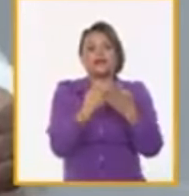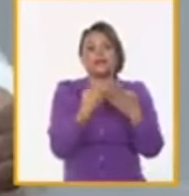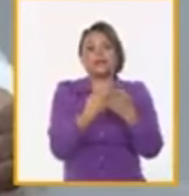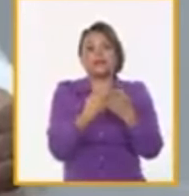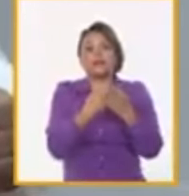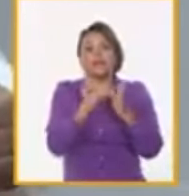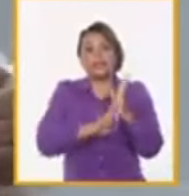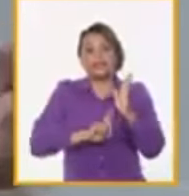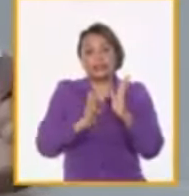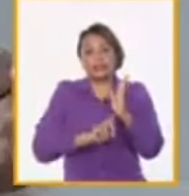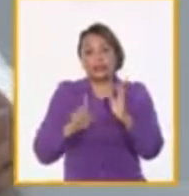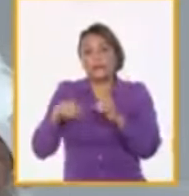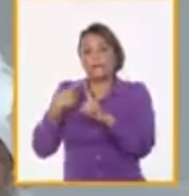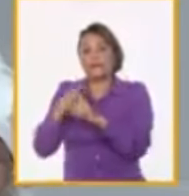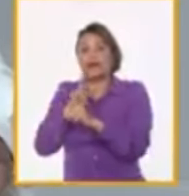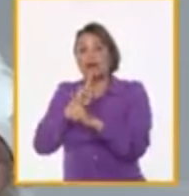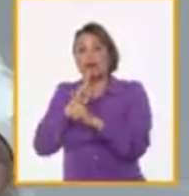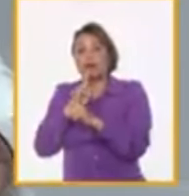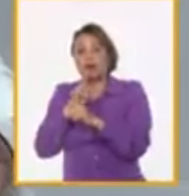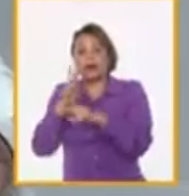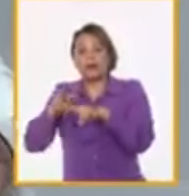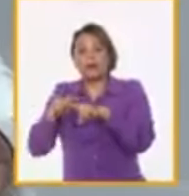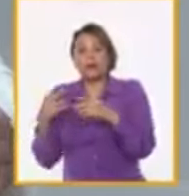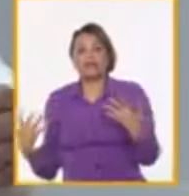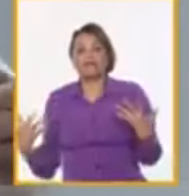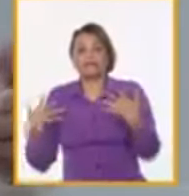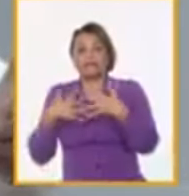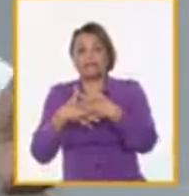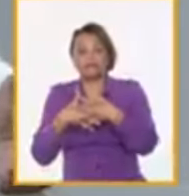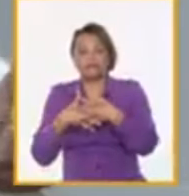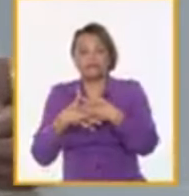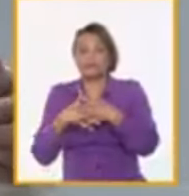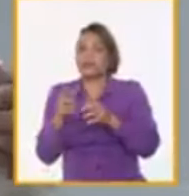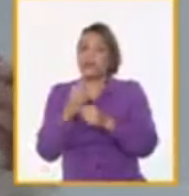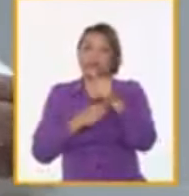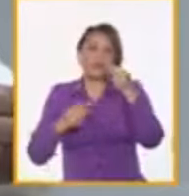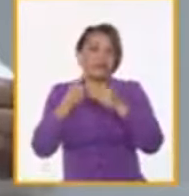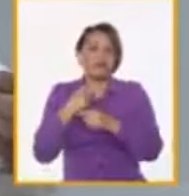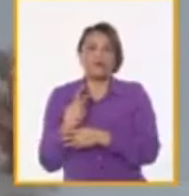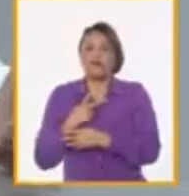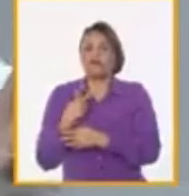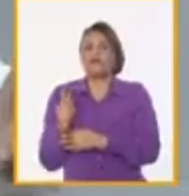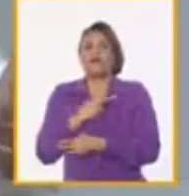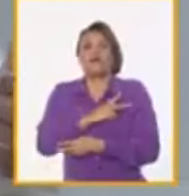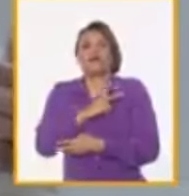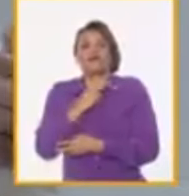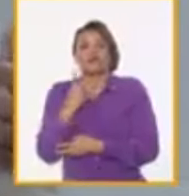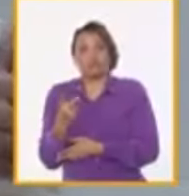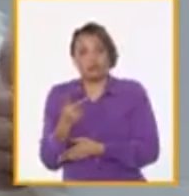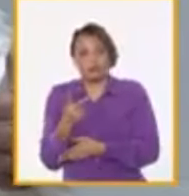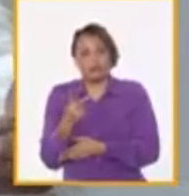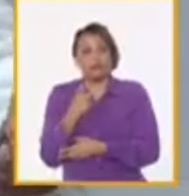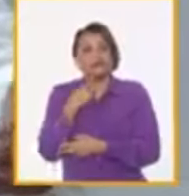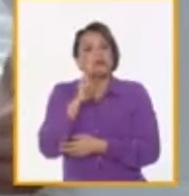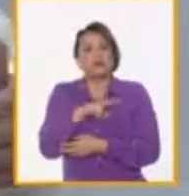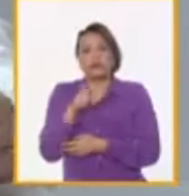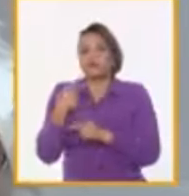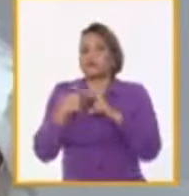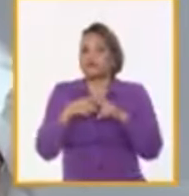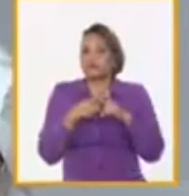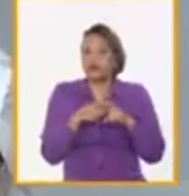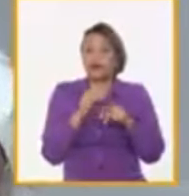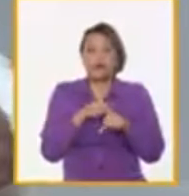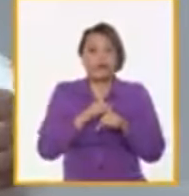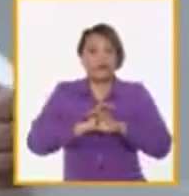nuestra. Y siempre, cuando hay voluntad, se van buscando los recursos, se van acumulando, y en el momento que tengamos todos los